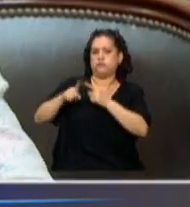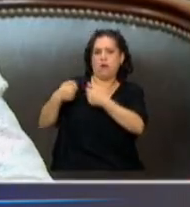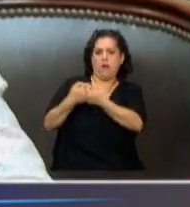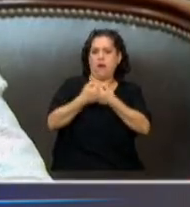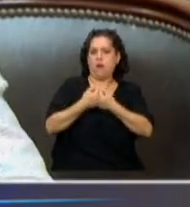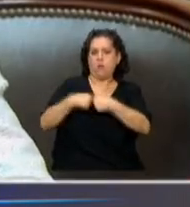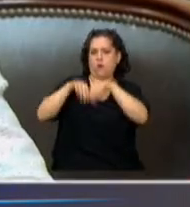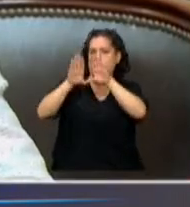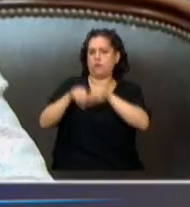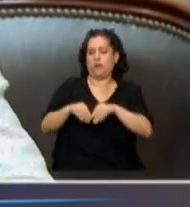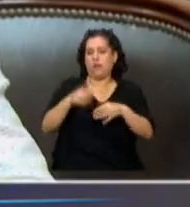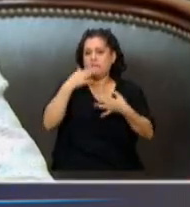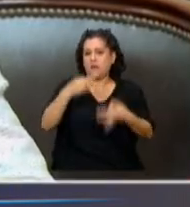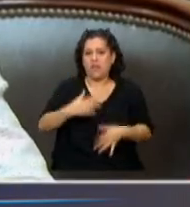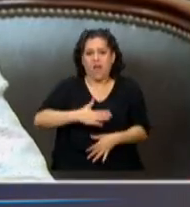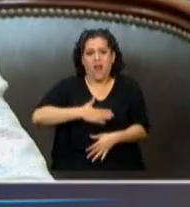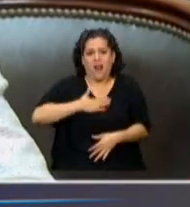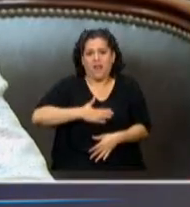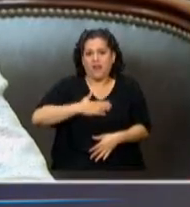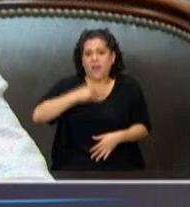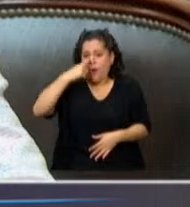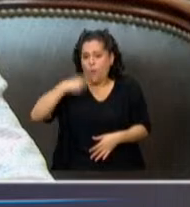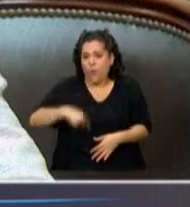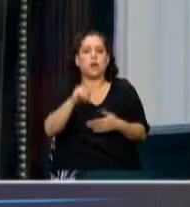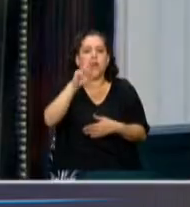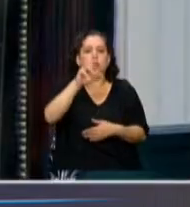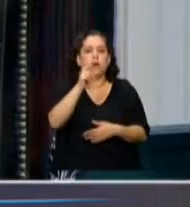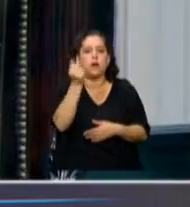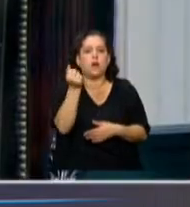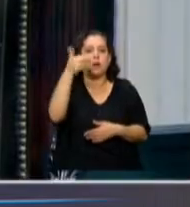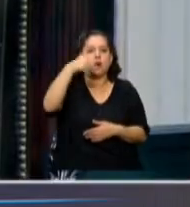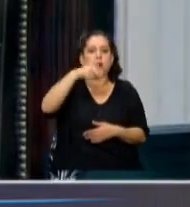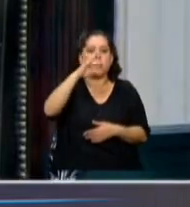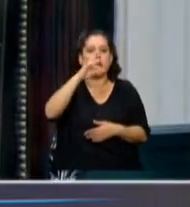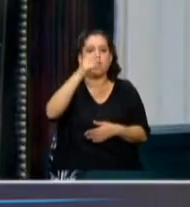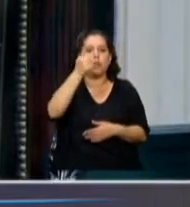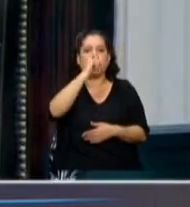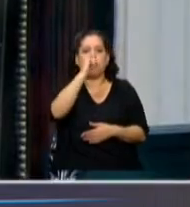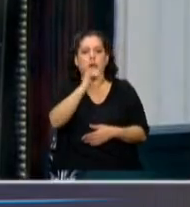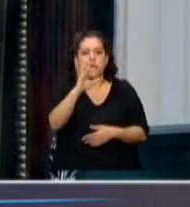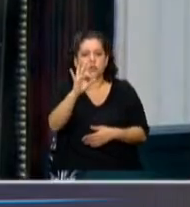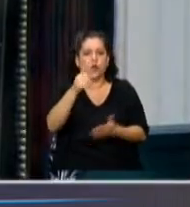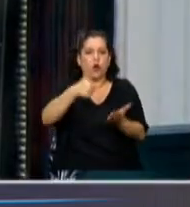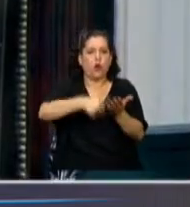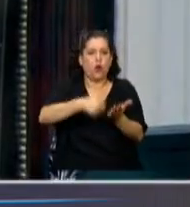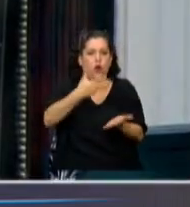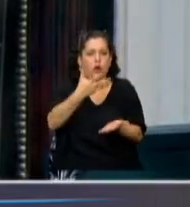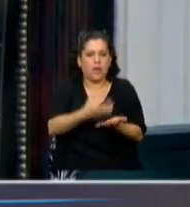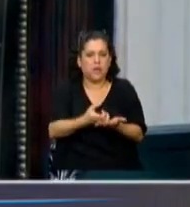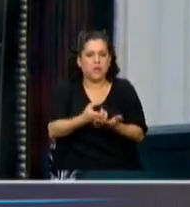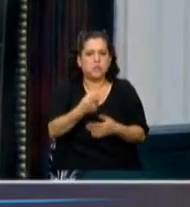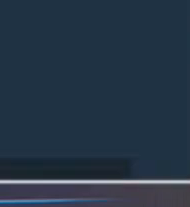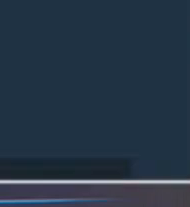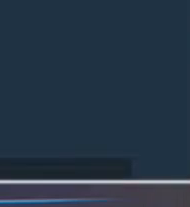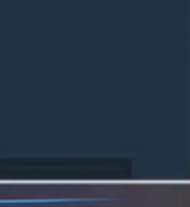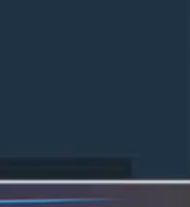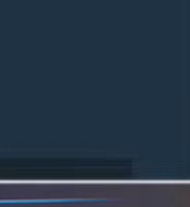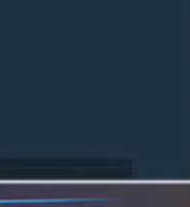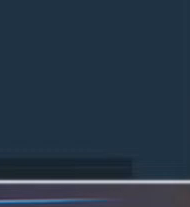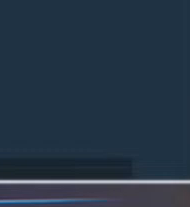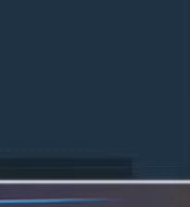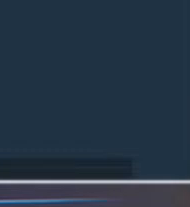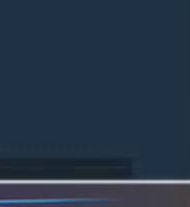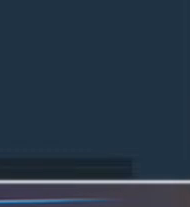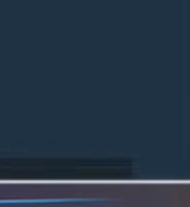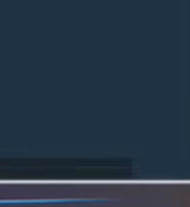pandemia, ¿no? Bueno, un dato que se podía ver mientras veíamos el transcurso de esta sesión preparatoria. Bueno, el regreso de